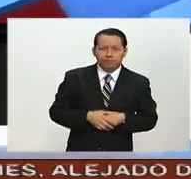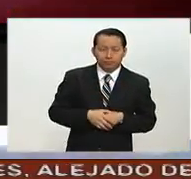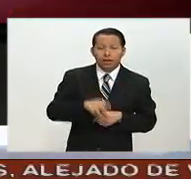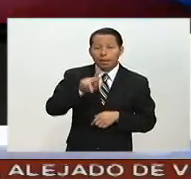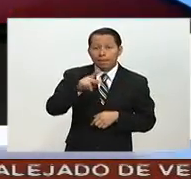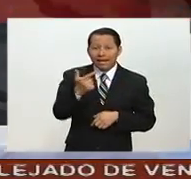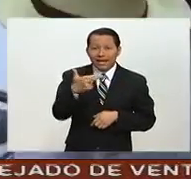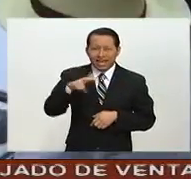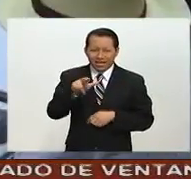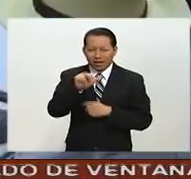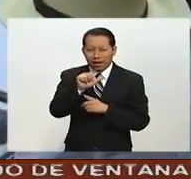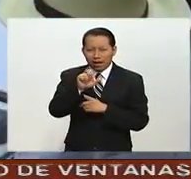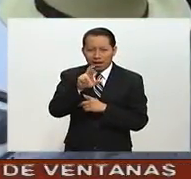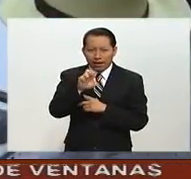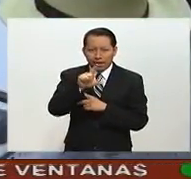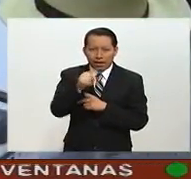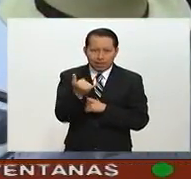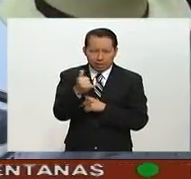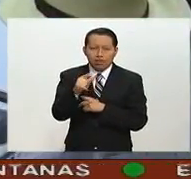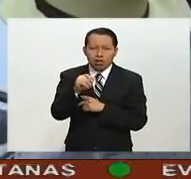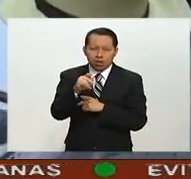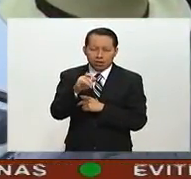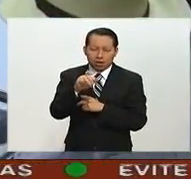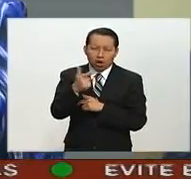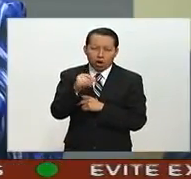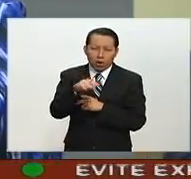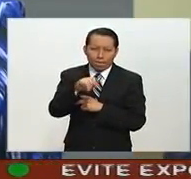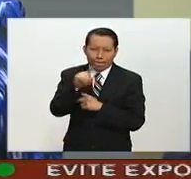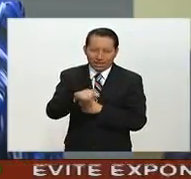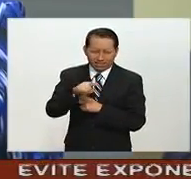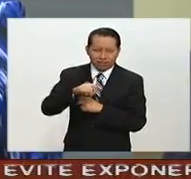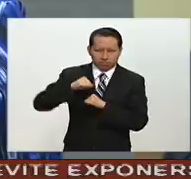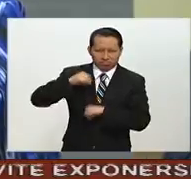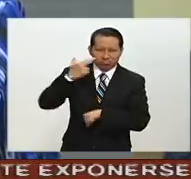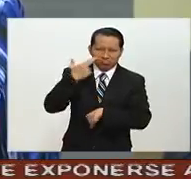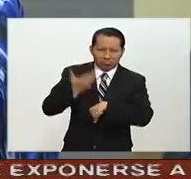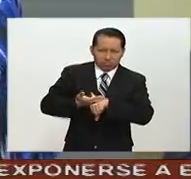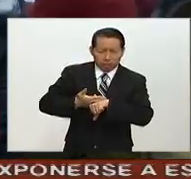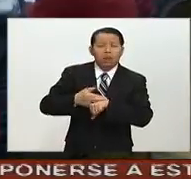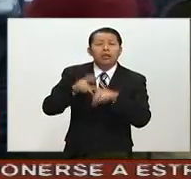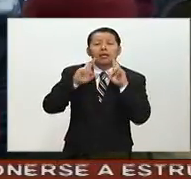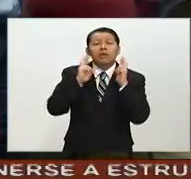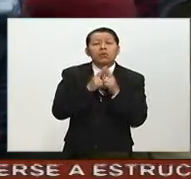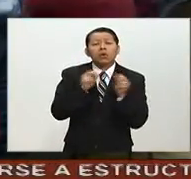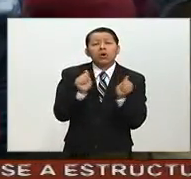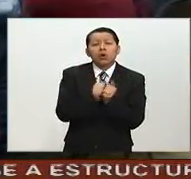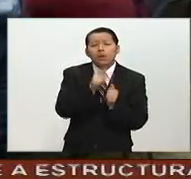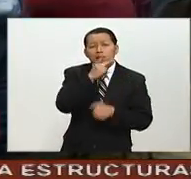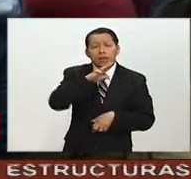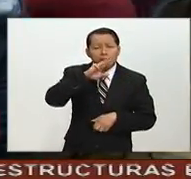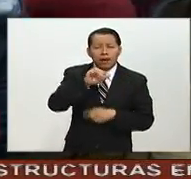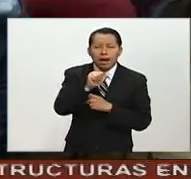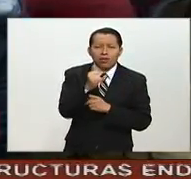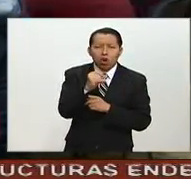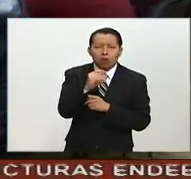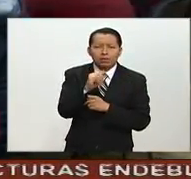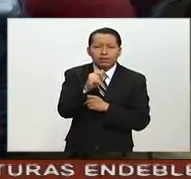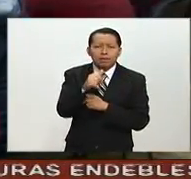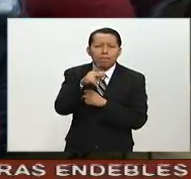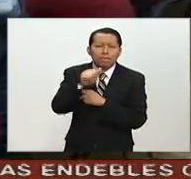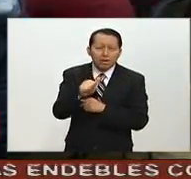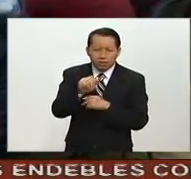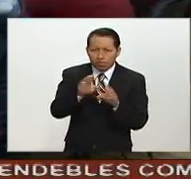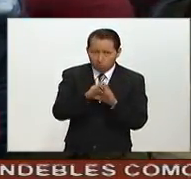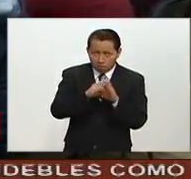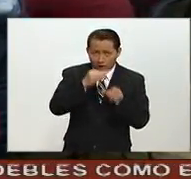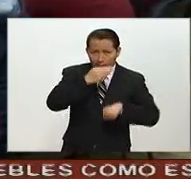de la República, Arely Gómez, se reunió con padres de los normalistas desaparecidos de Ayotzinapa. Les reiteró que se continúa trabajando